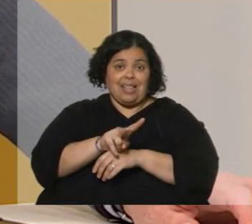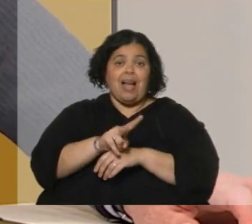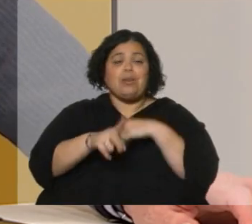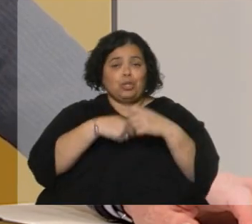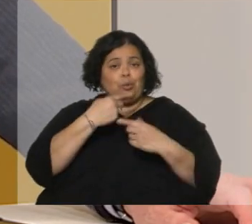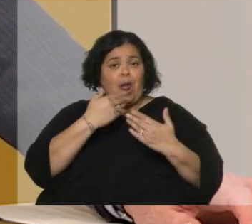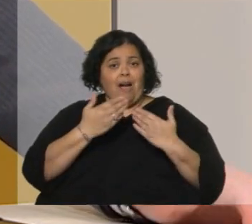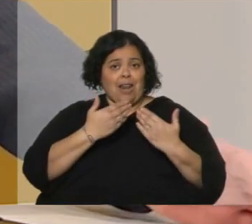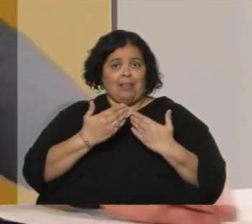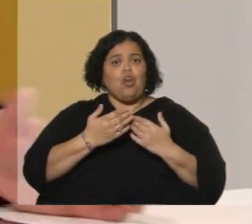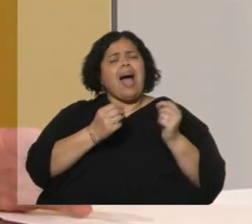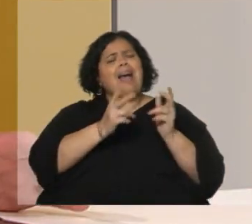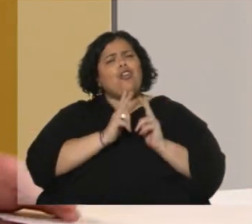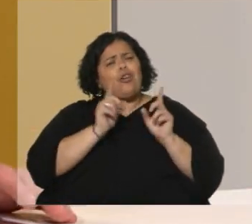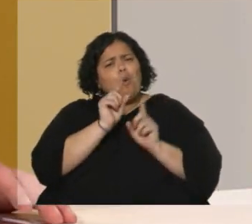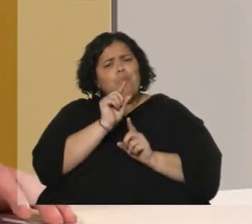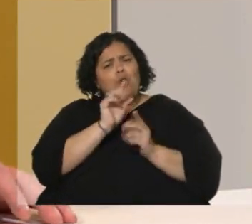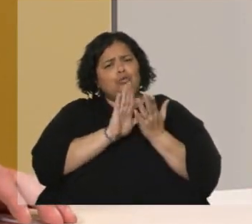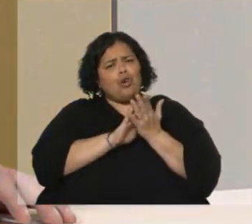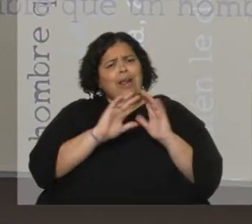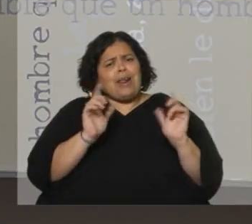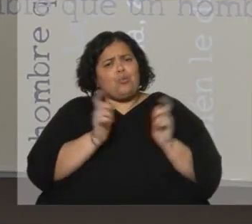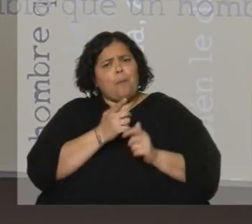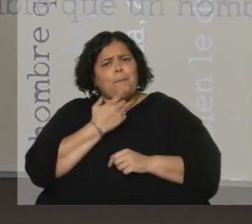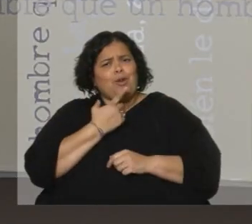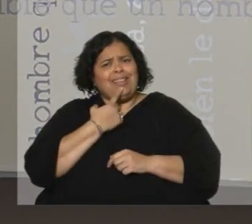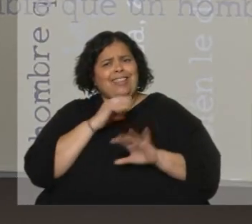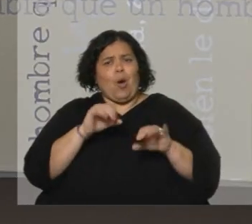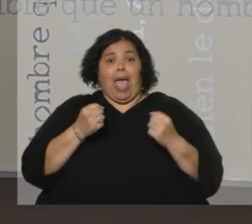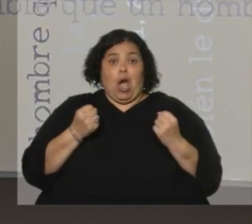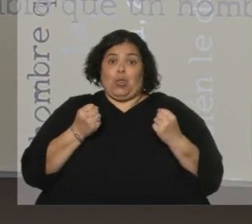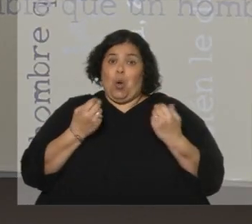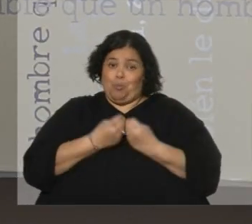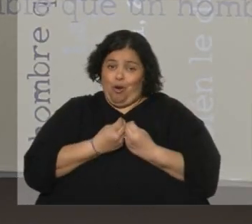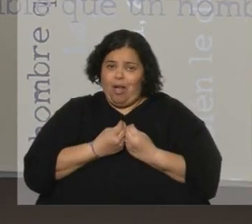temas nos dijo poco de las reuniones con los políticos eh escondió bastante eh tiempo